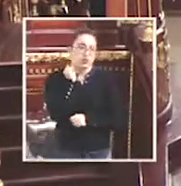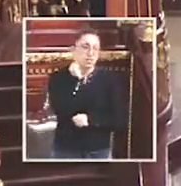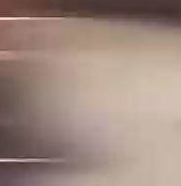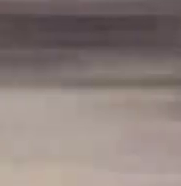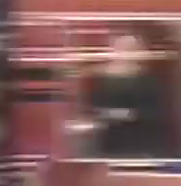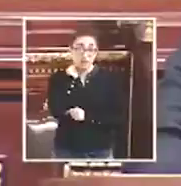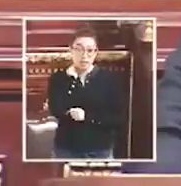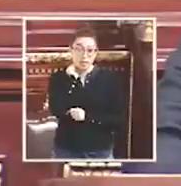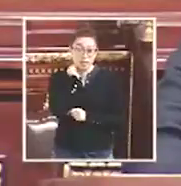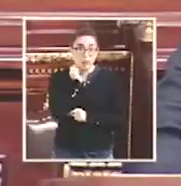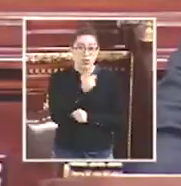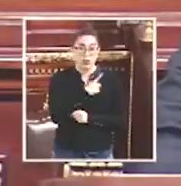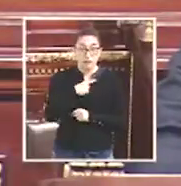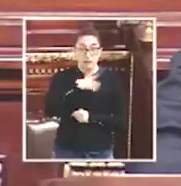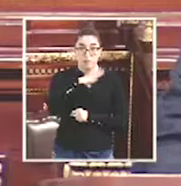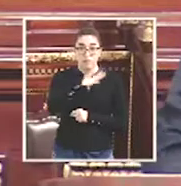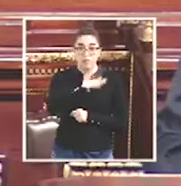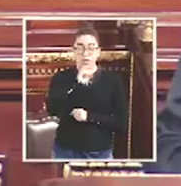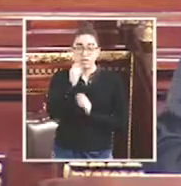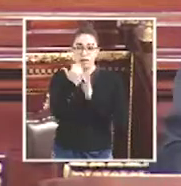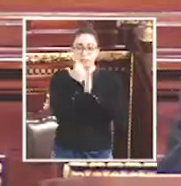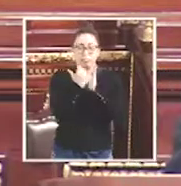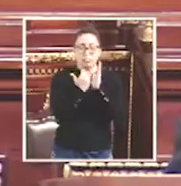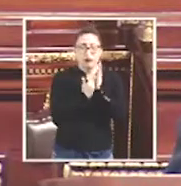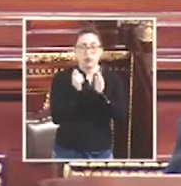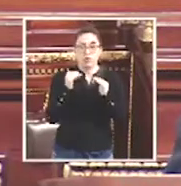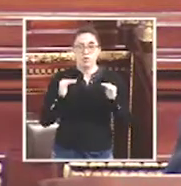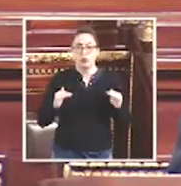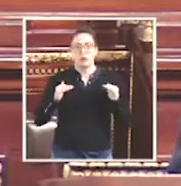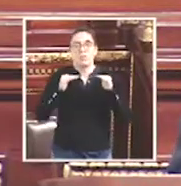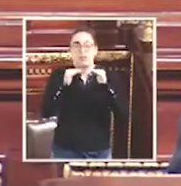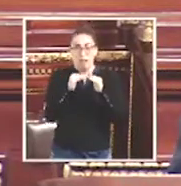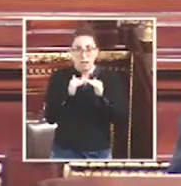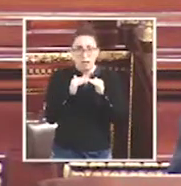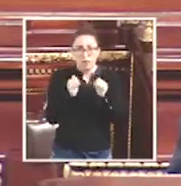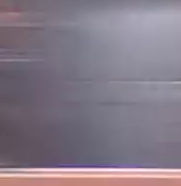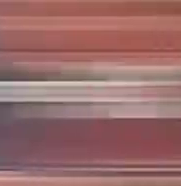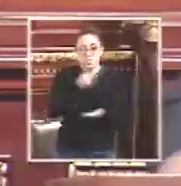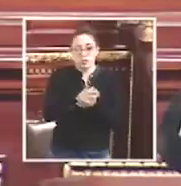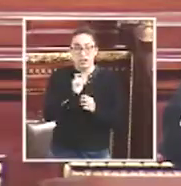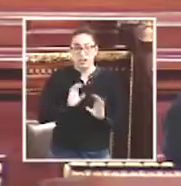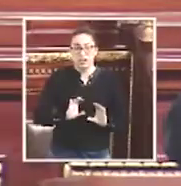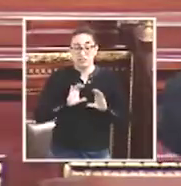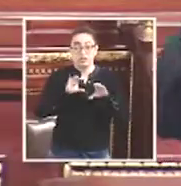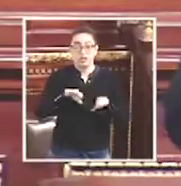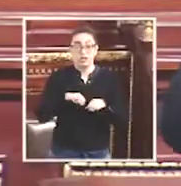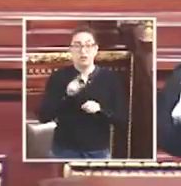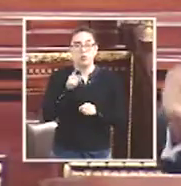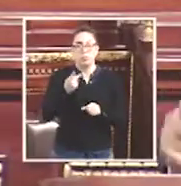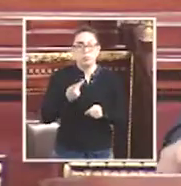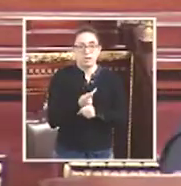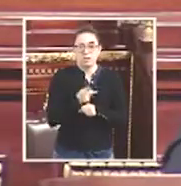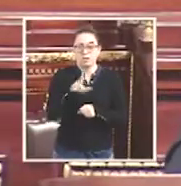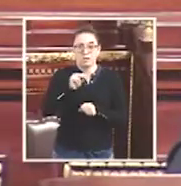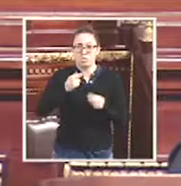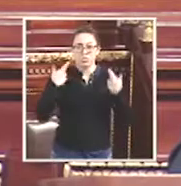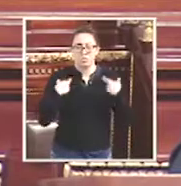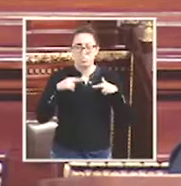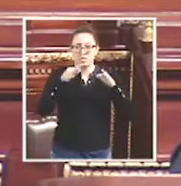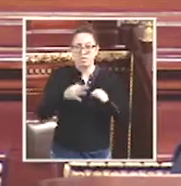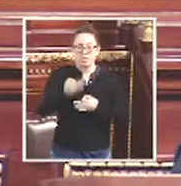propuesta. Debe haber un principio de proporcionalidad, en ese sentido, lo concedo. lo que sucede es que no representa a las